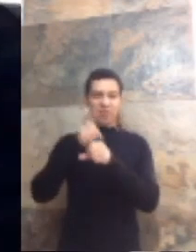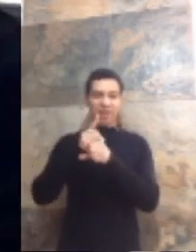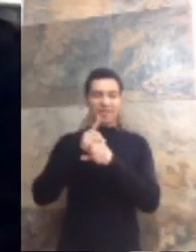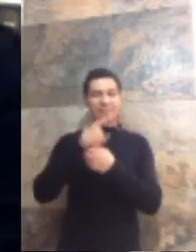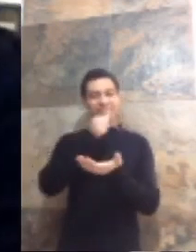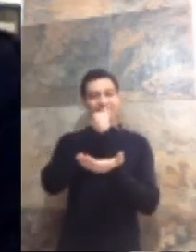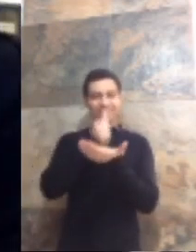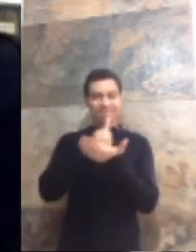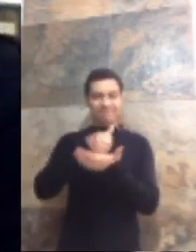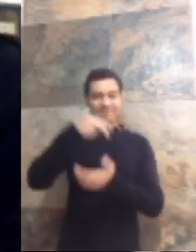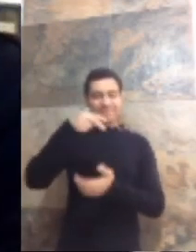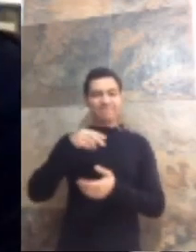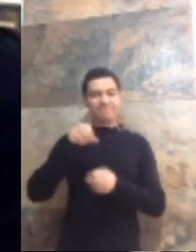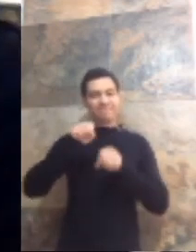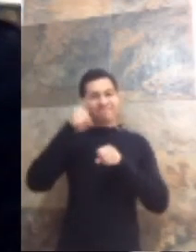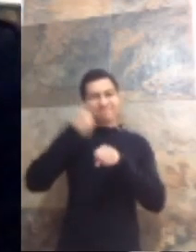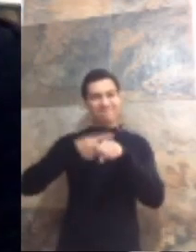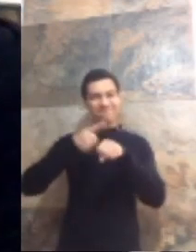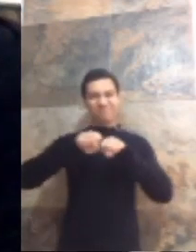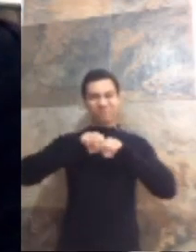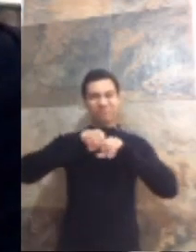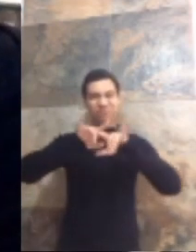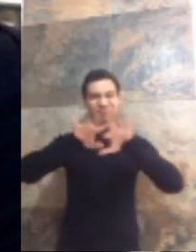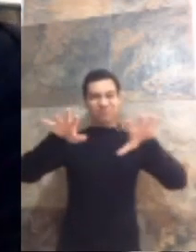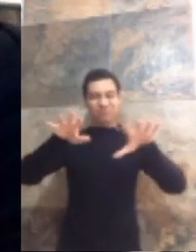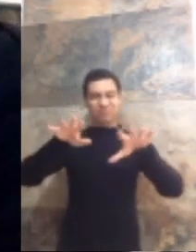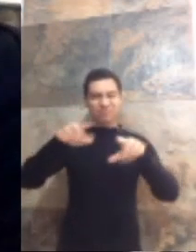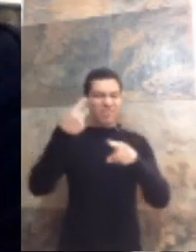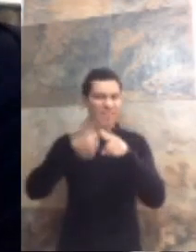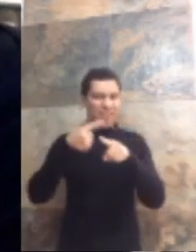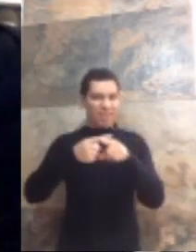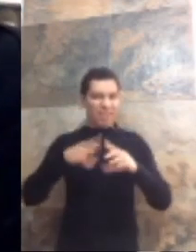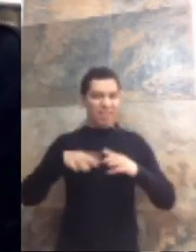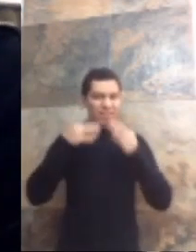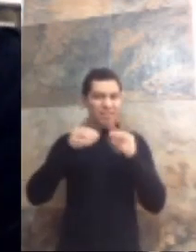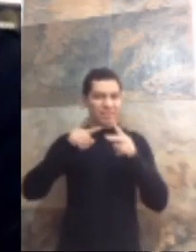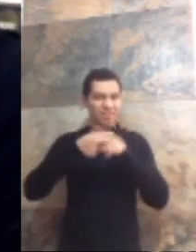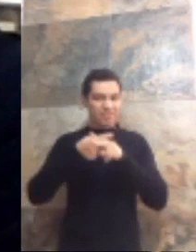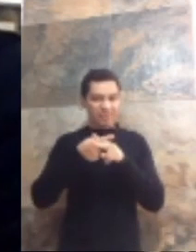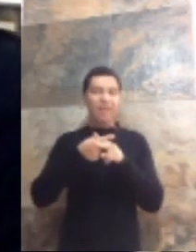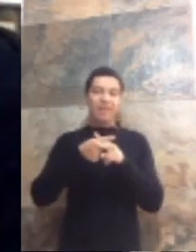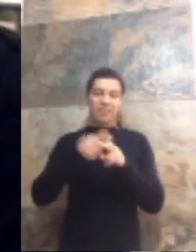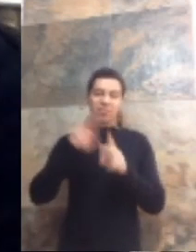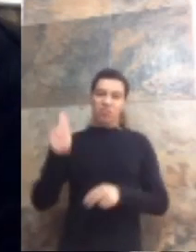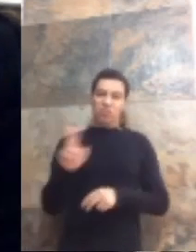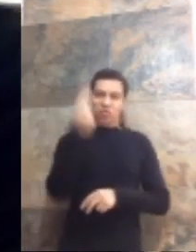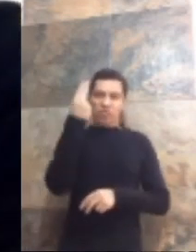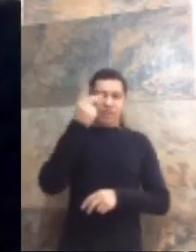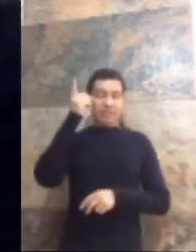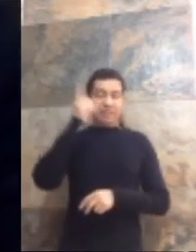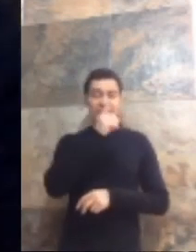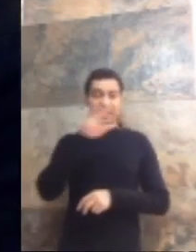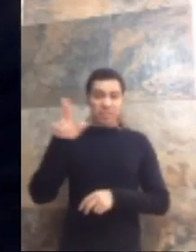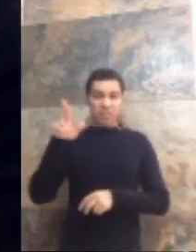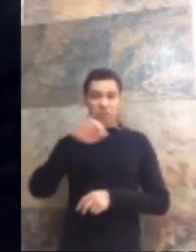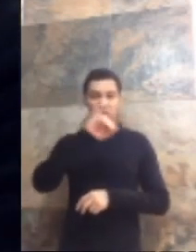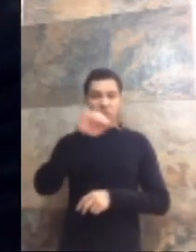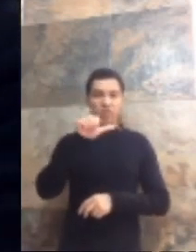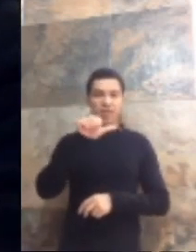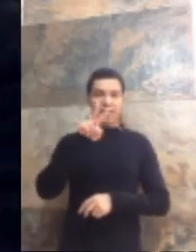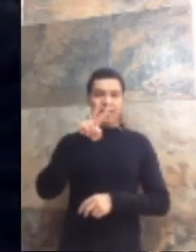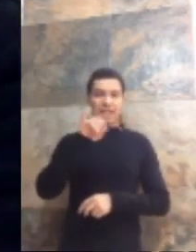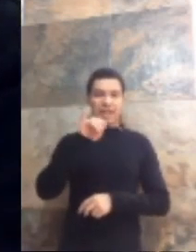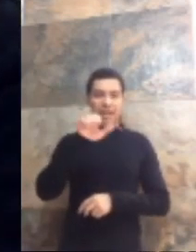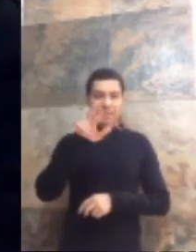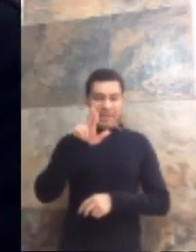el Programa Universitario de Estudios sobre la Ciudad y en el que amablemente su director, el doctor Javier Delgado,